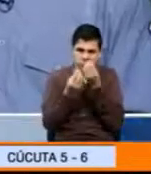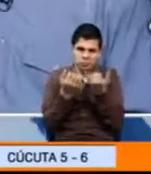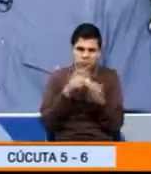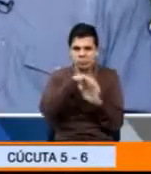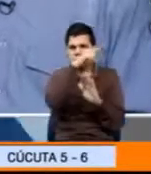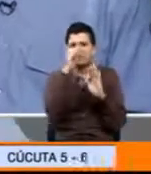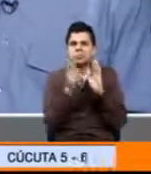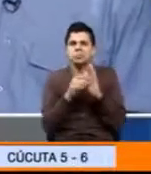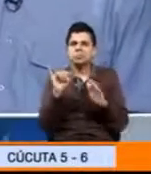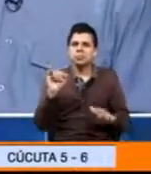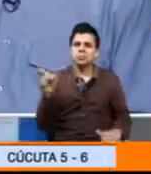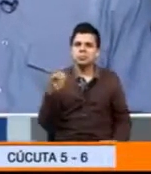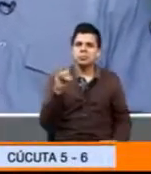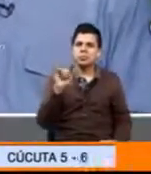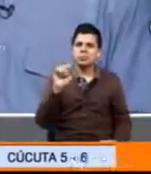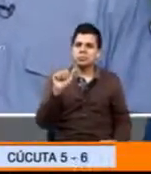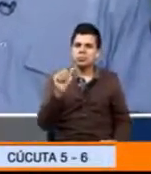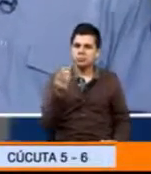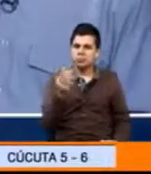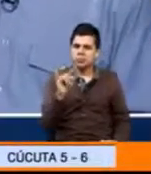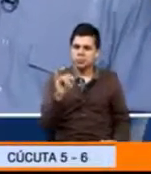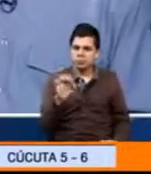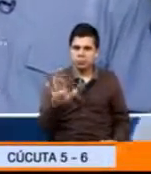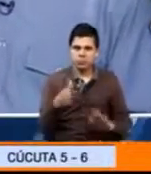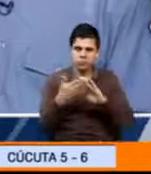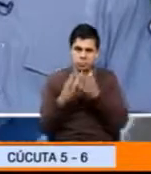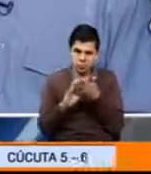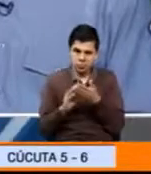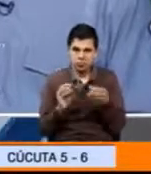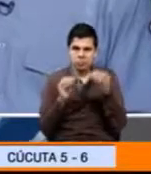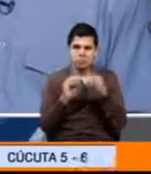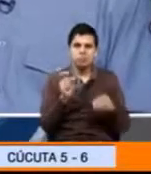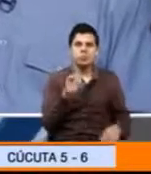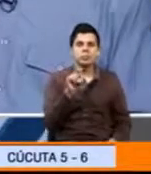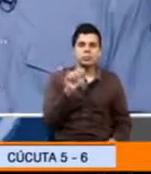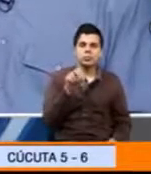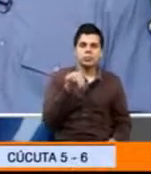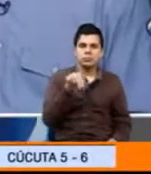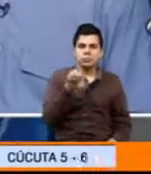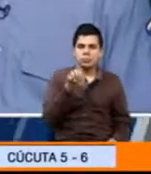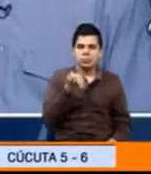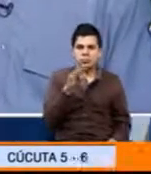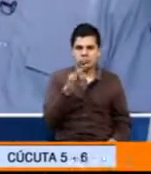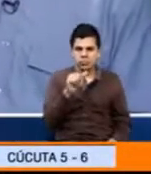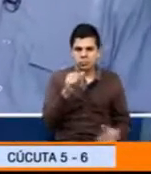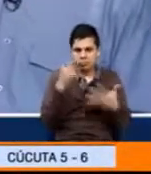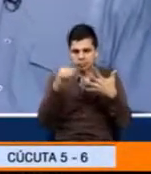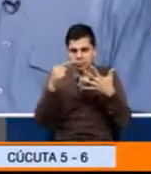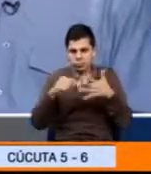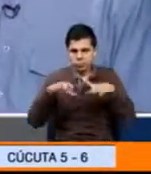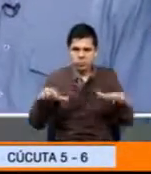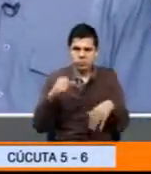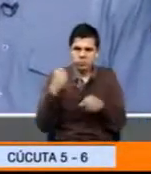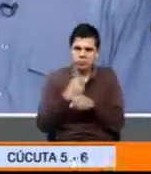Lo estamos haciendo en Iguaque, también estamos trabajando con la comunidad. En Guanentá, para proteger todo ese corredor de robles y toda esa